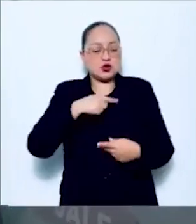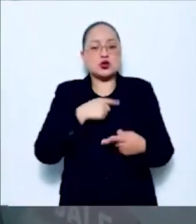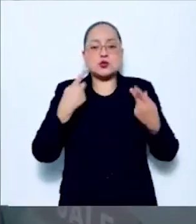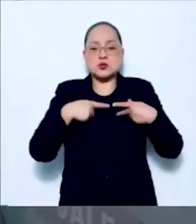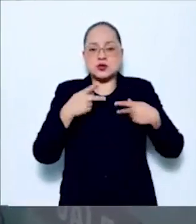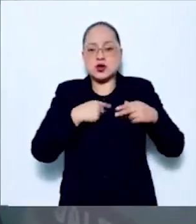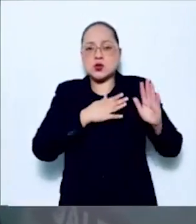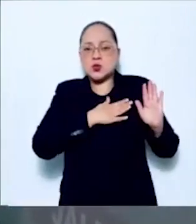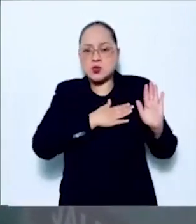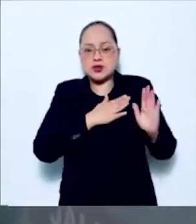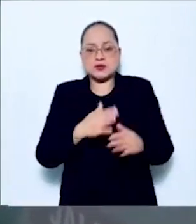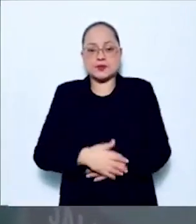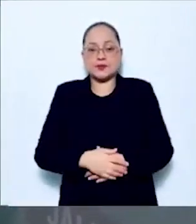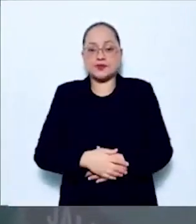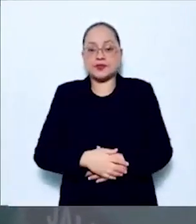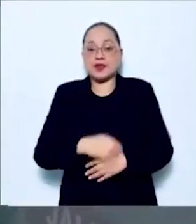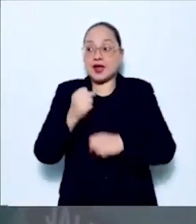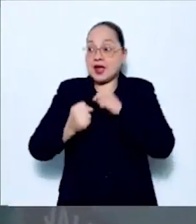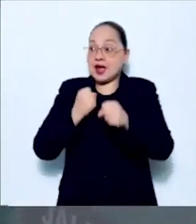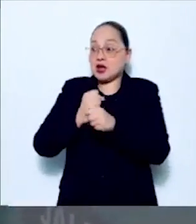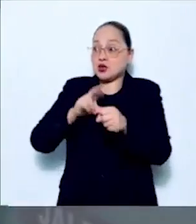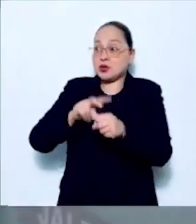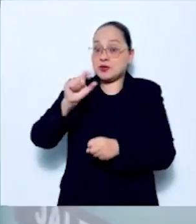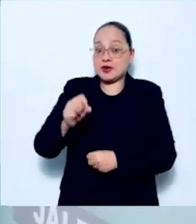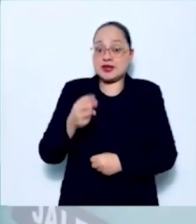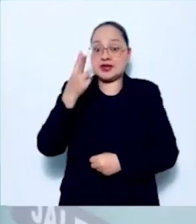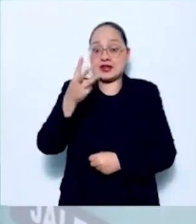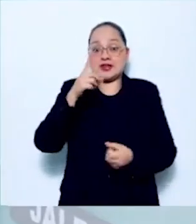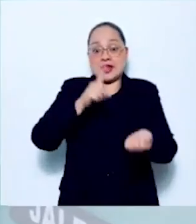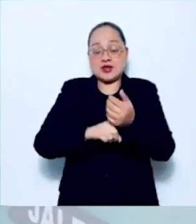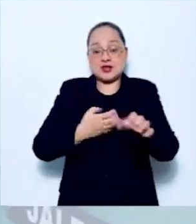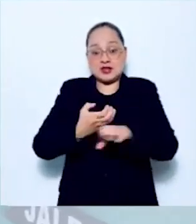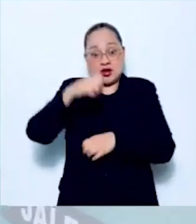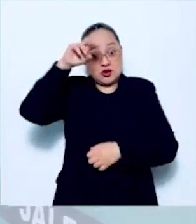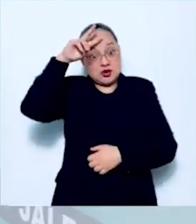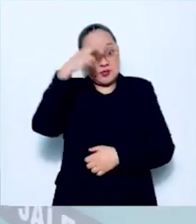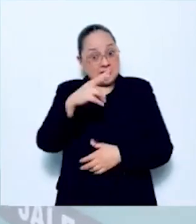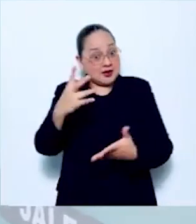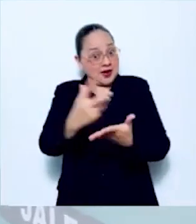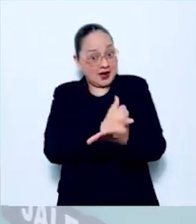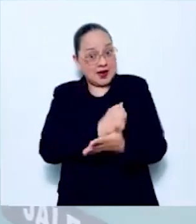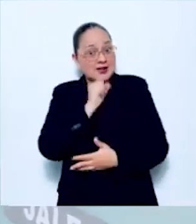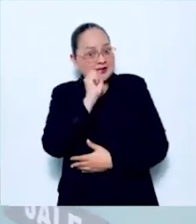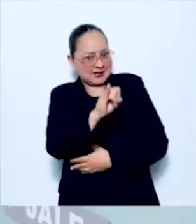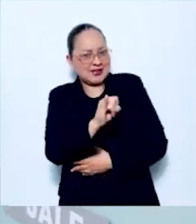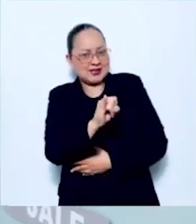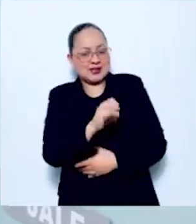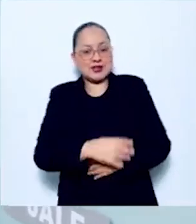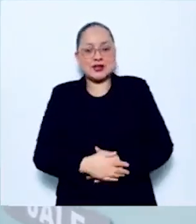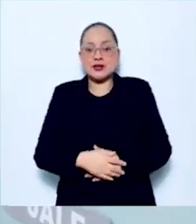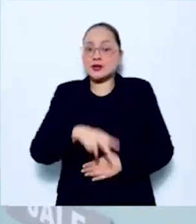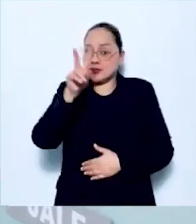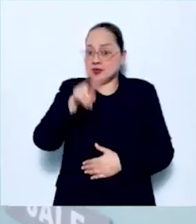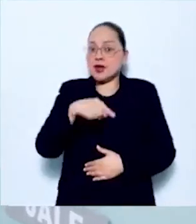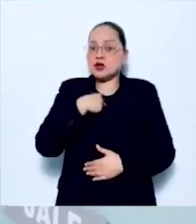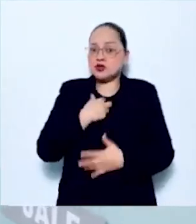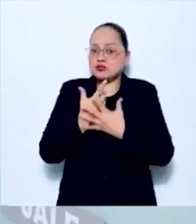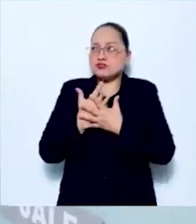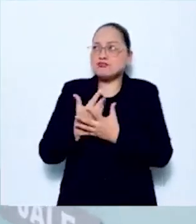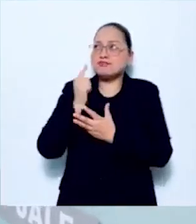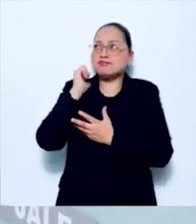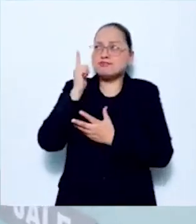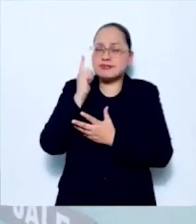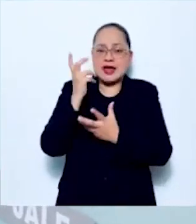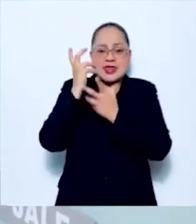¿El 2023 es el bueno en el Estado de México? Claro que sí. Yo estoy muy, muy esperanzada y